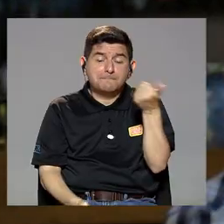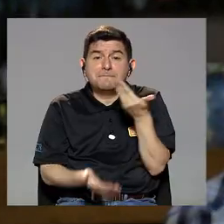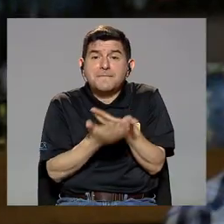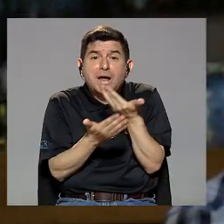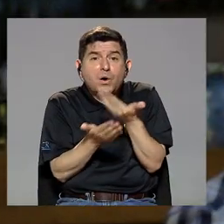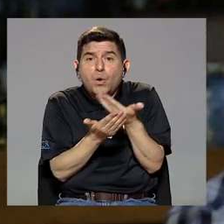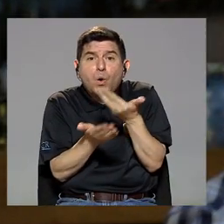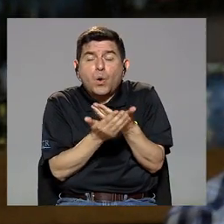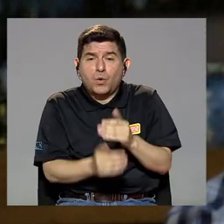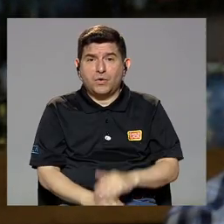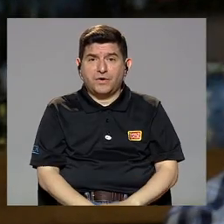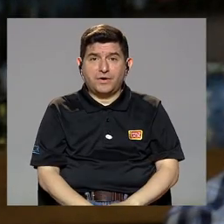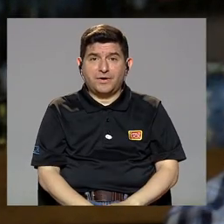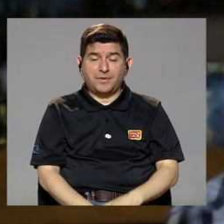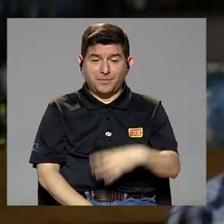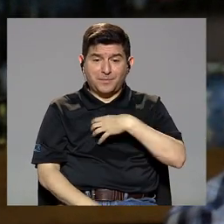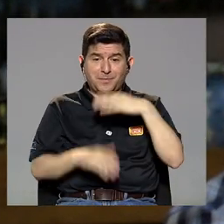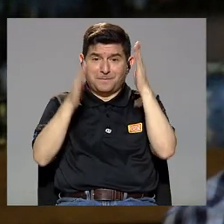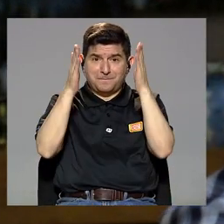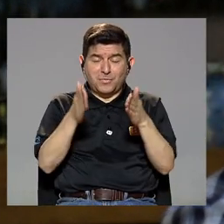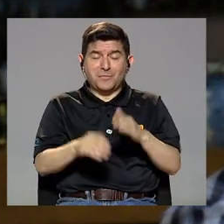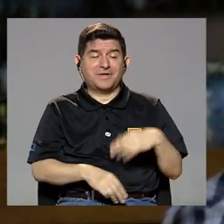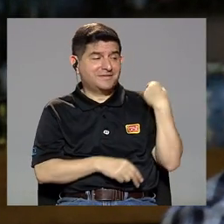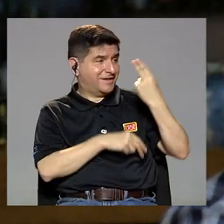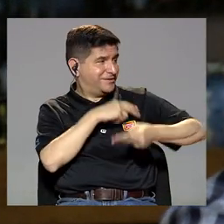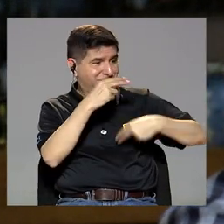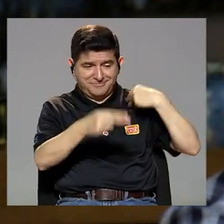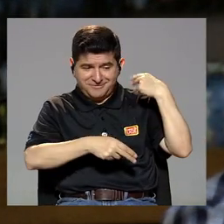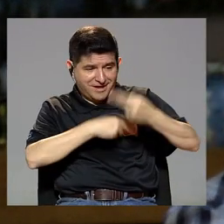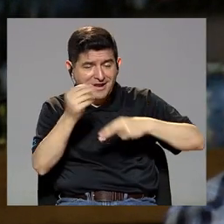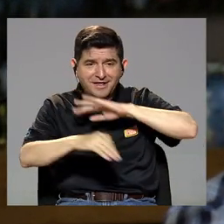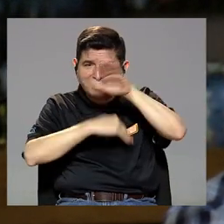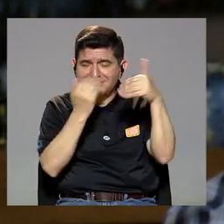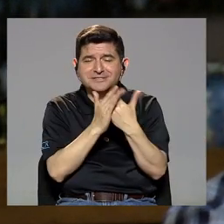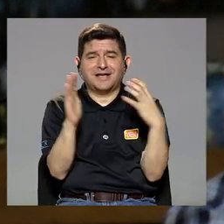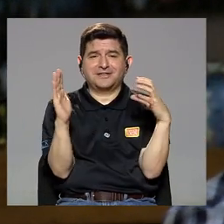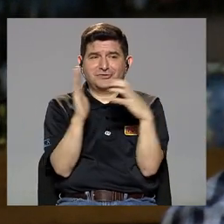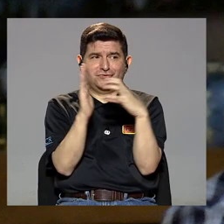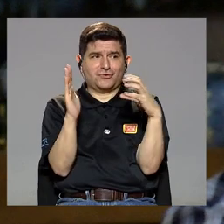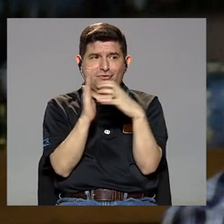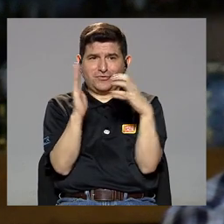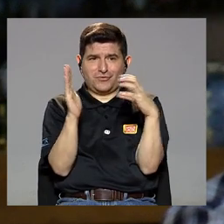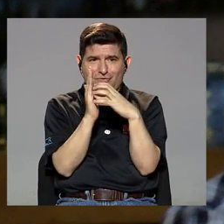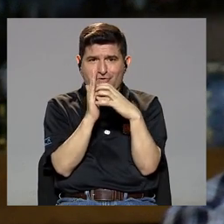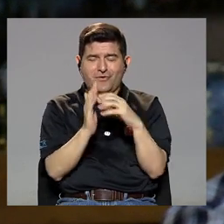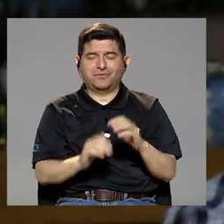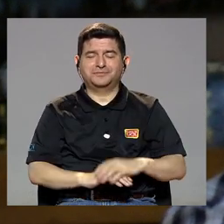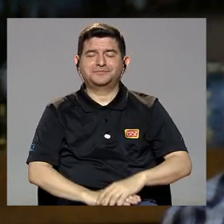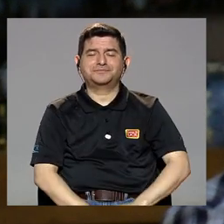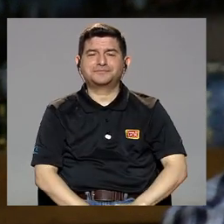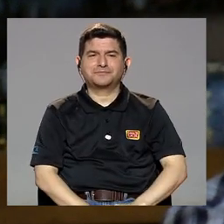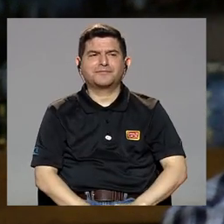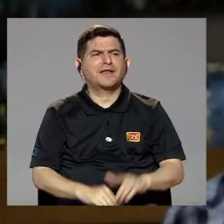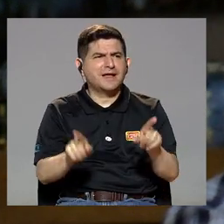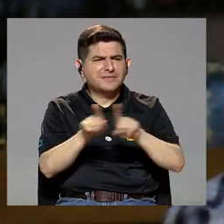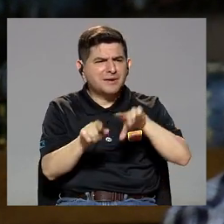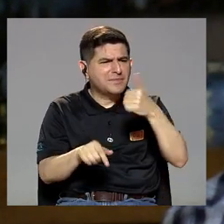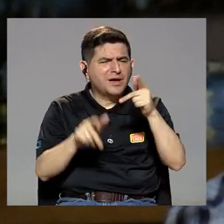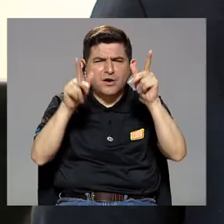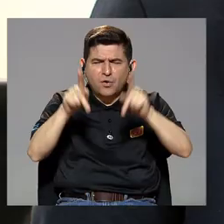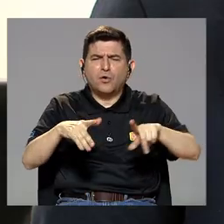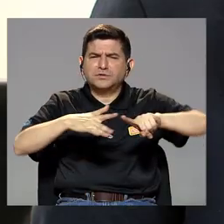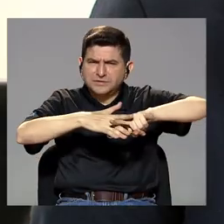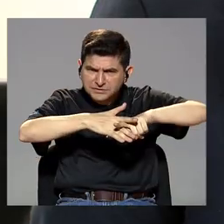son los propietarios herederos de todos los bienes de los bulls también u otra persona que